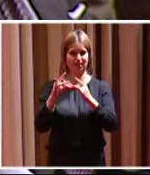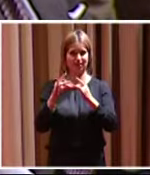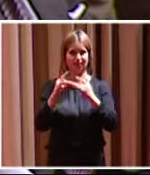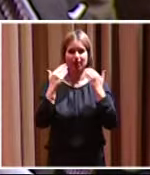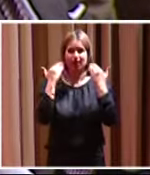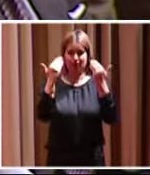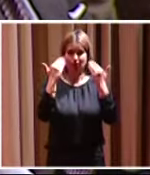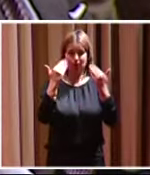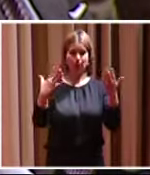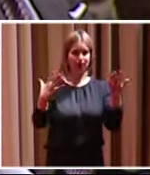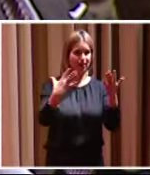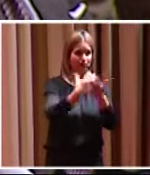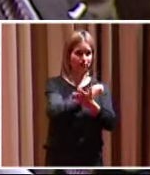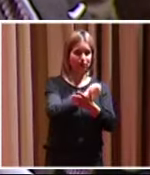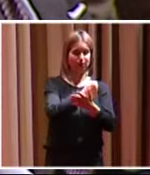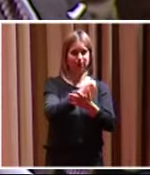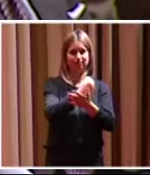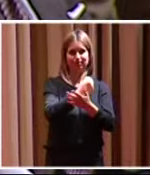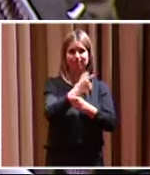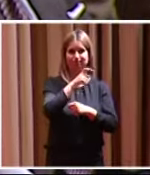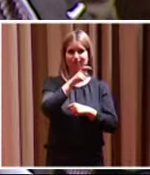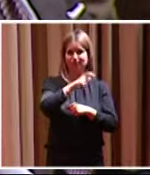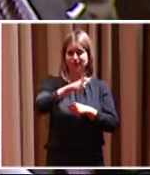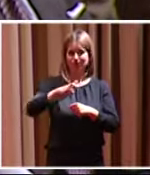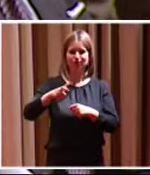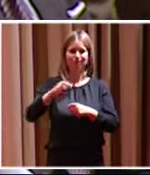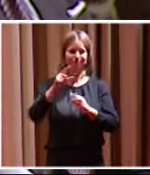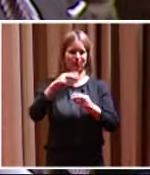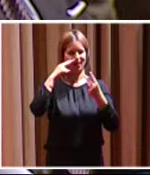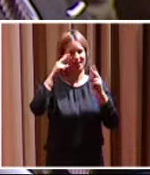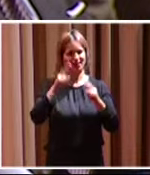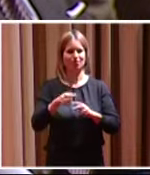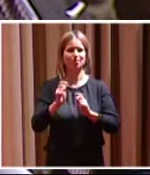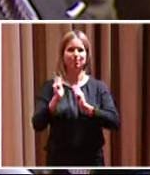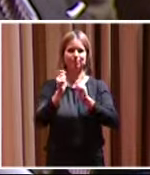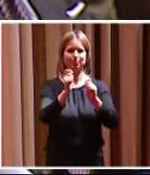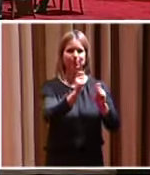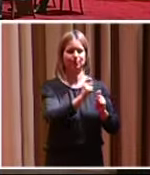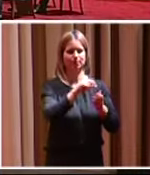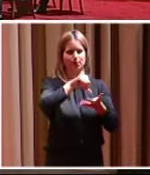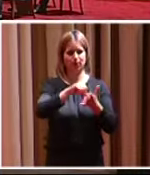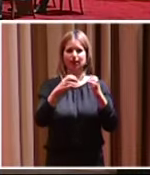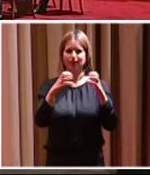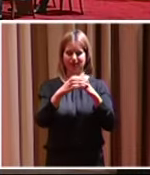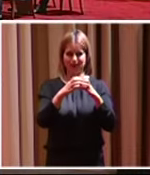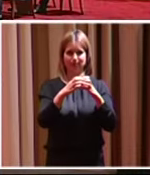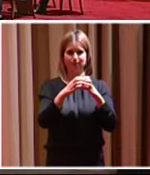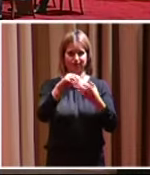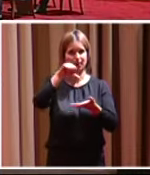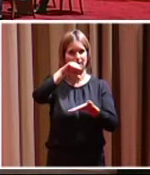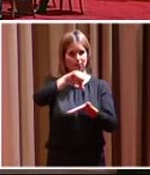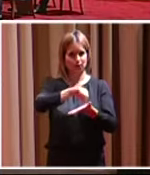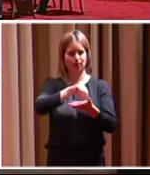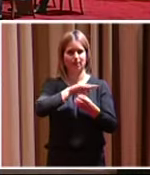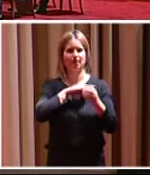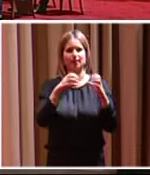Enhorabuena a todos los que habéis recibido el reconocimiento de vuestra ciudad, de la ciudad